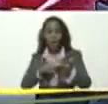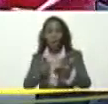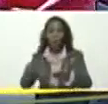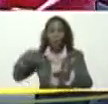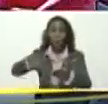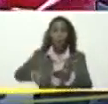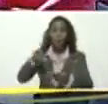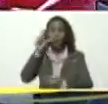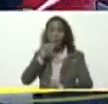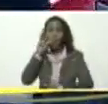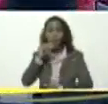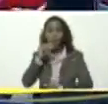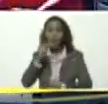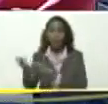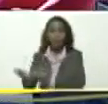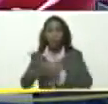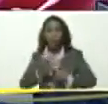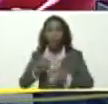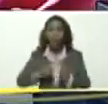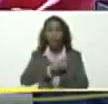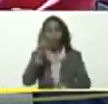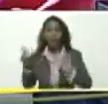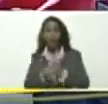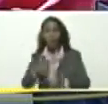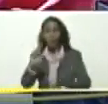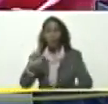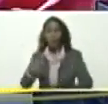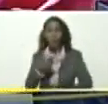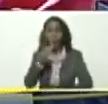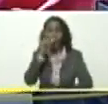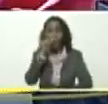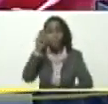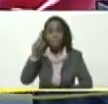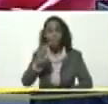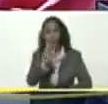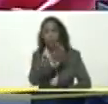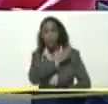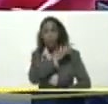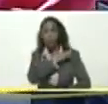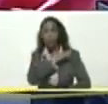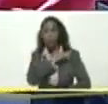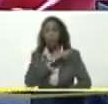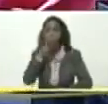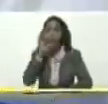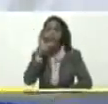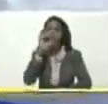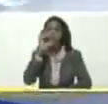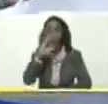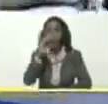Twitter, recibe el general de división Carlos Enrique Quintero Resgos.